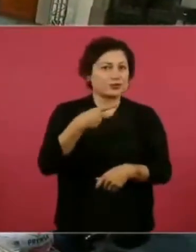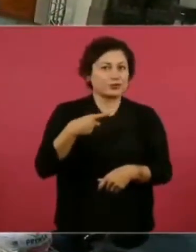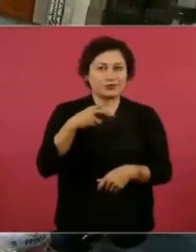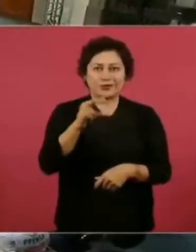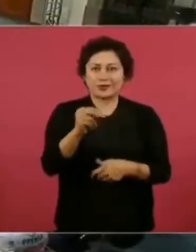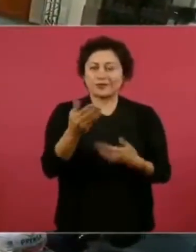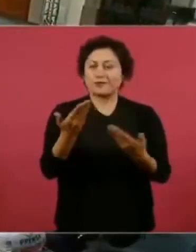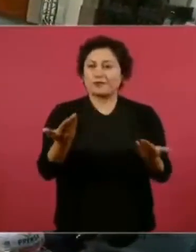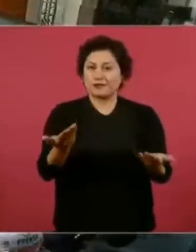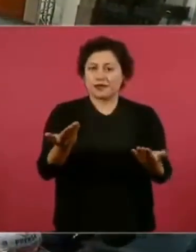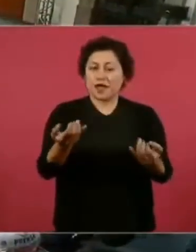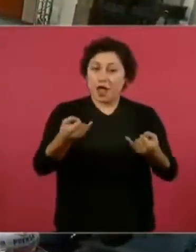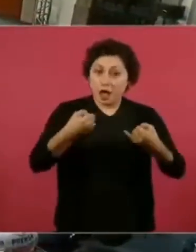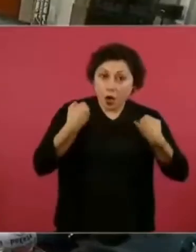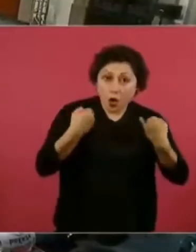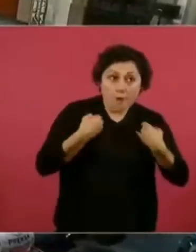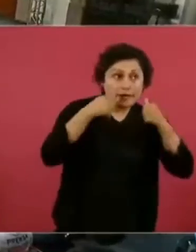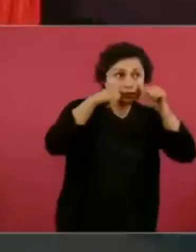eso,